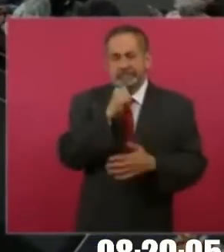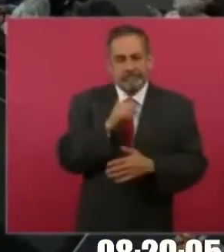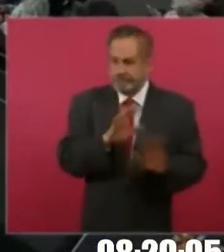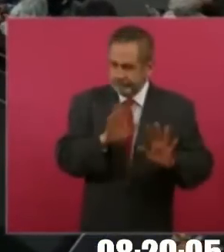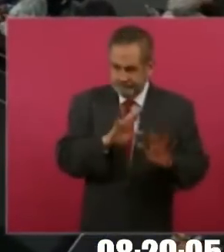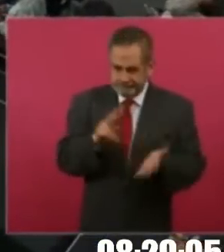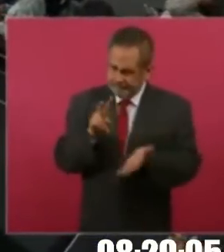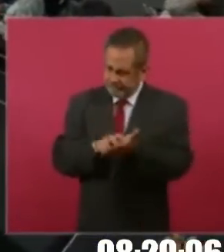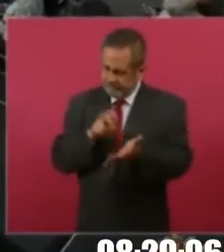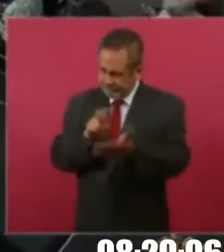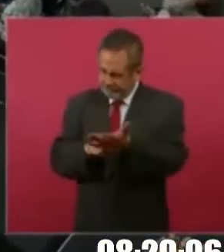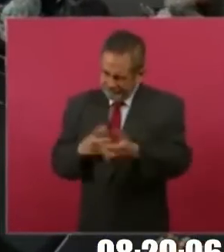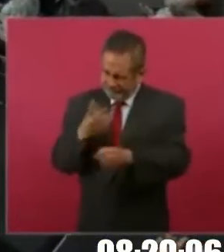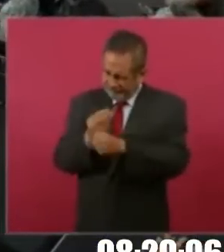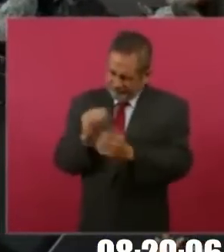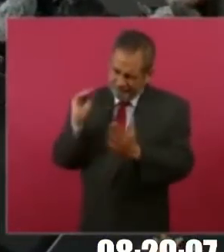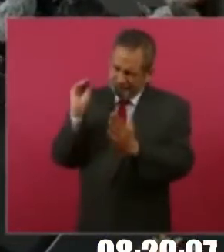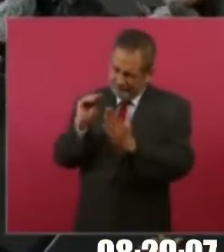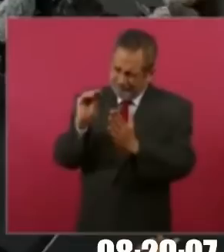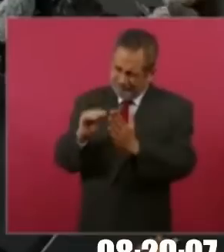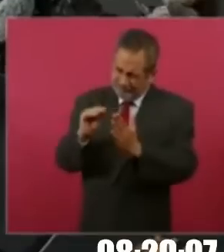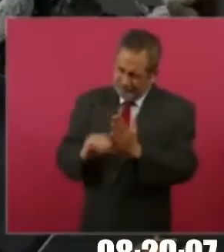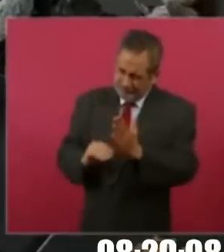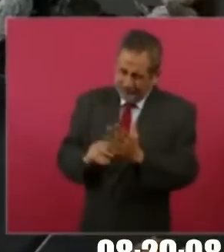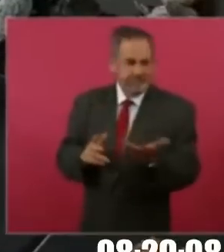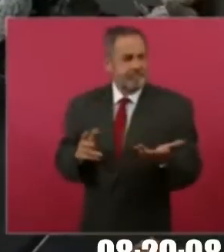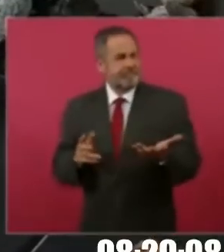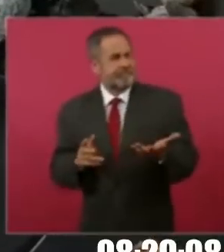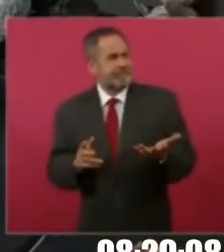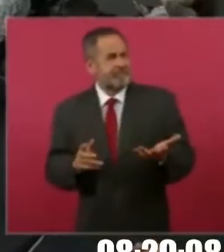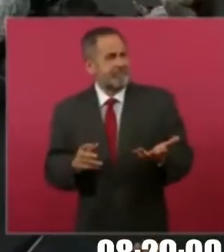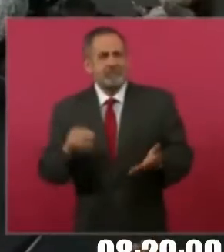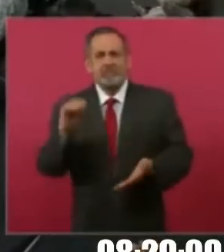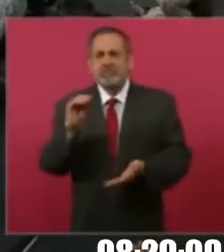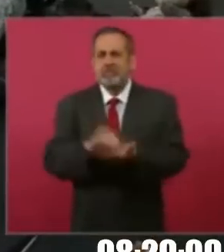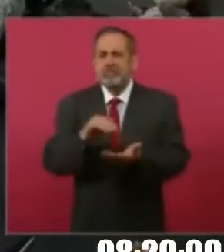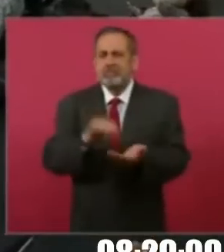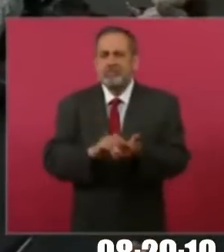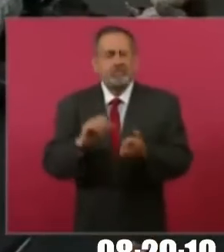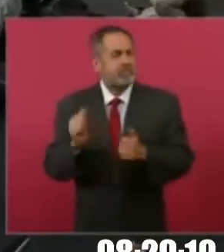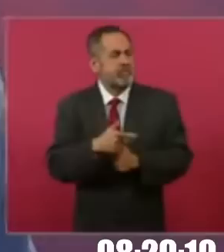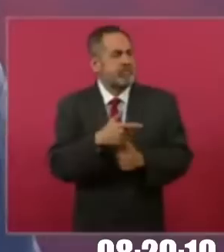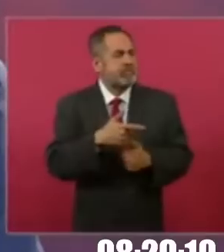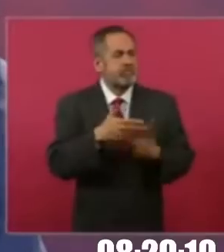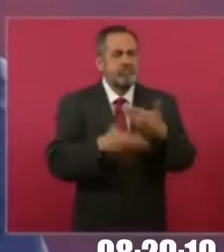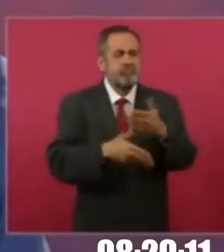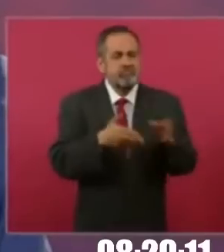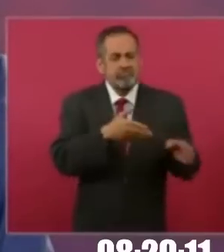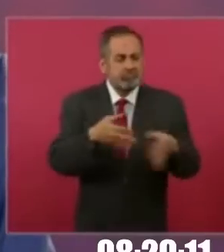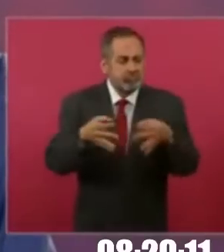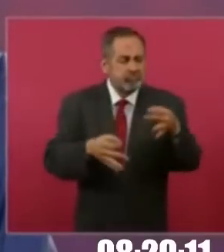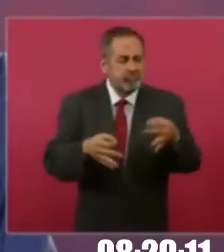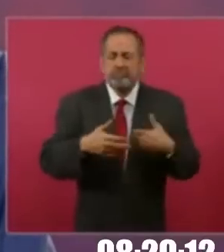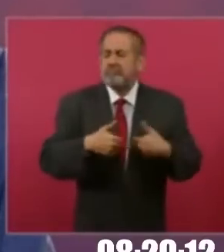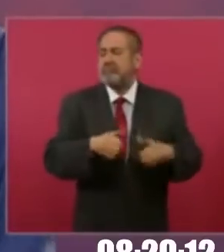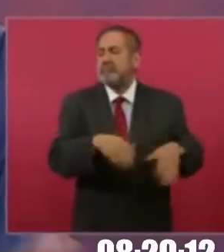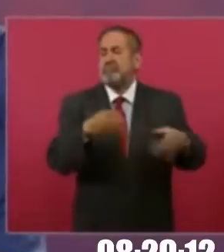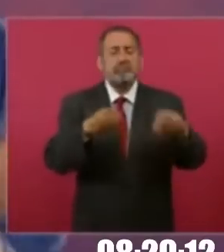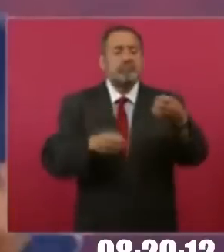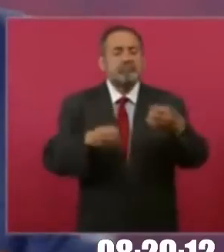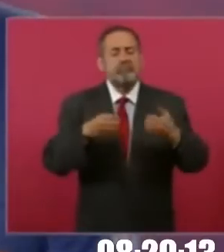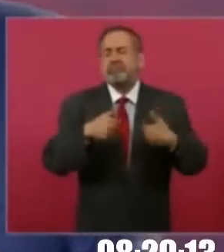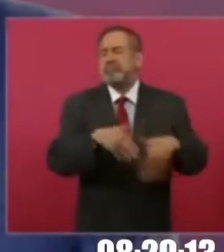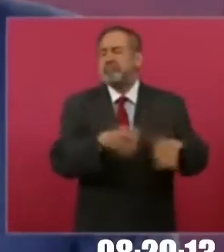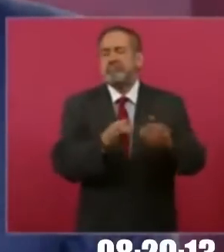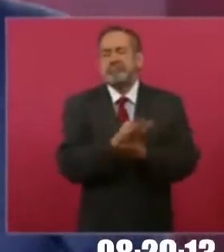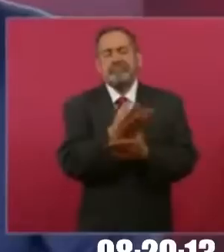Pero sigue pasando lo mismo desde el punto de vista de los procesos judiciales en el